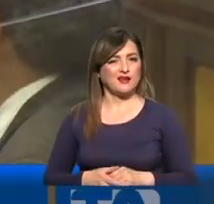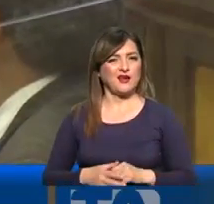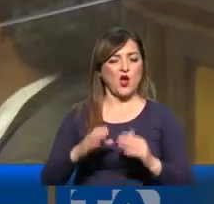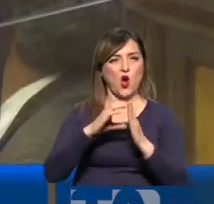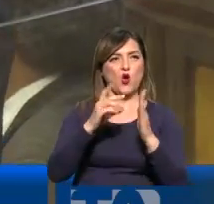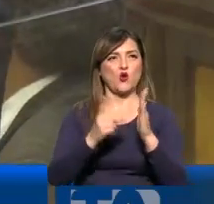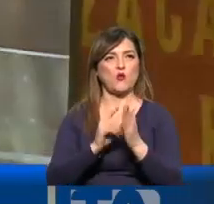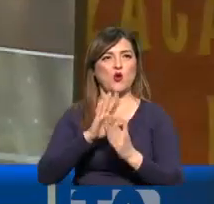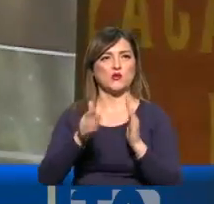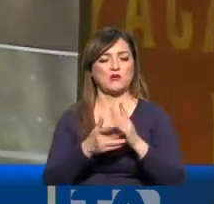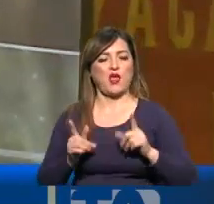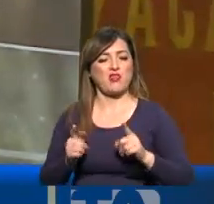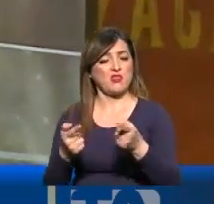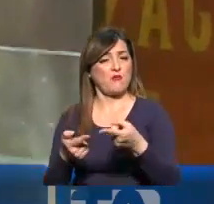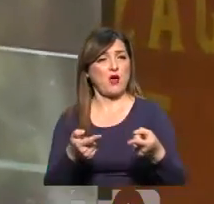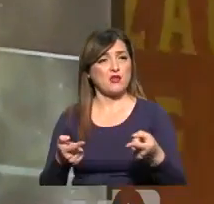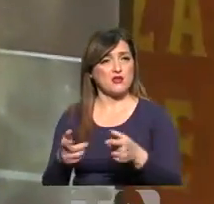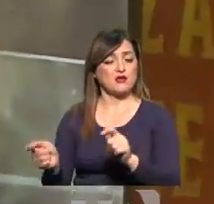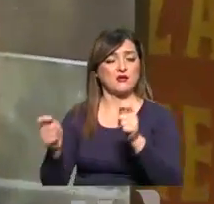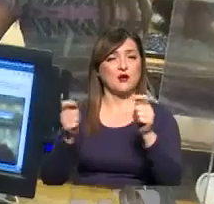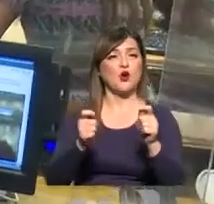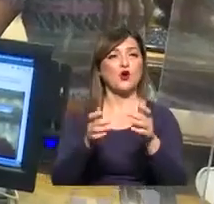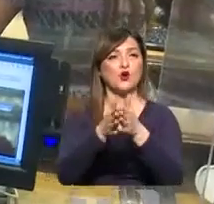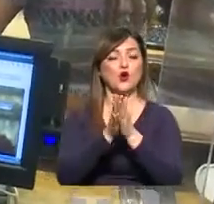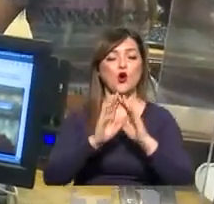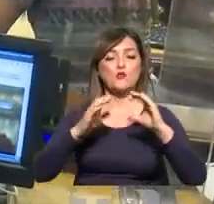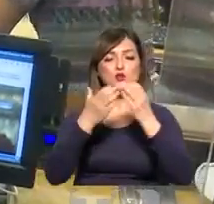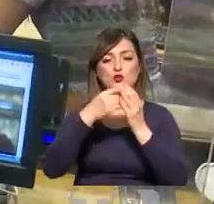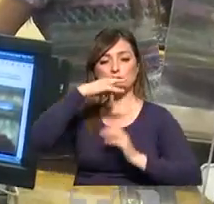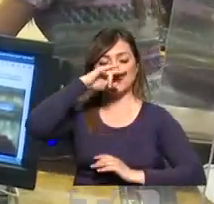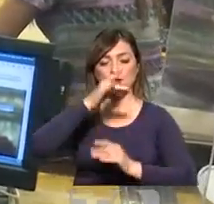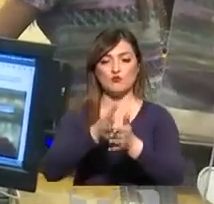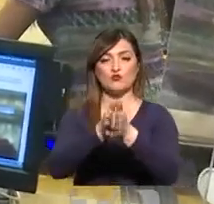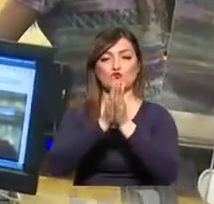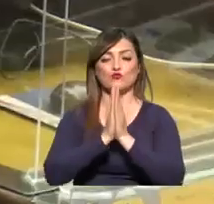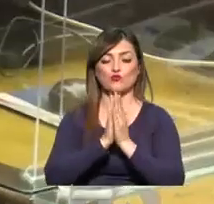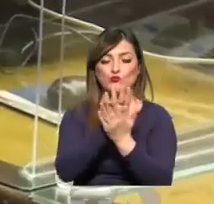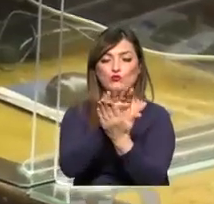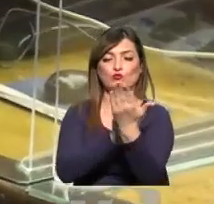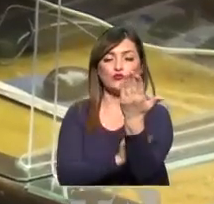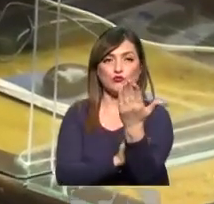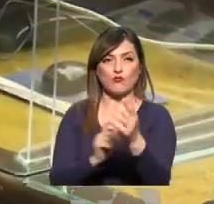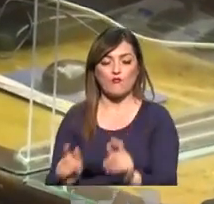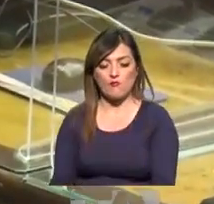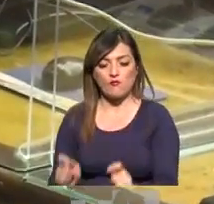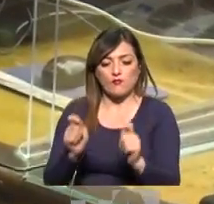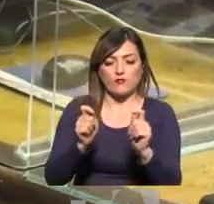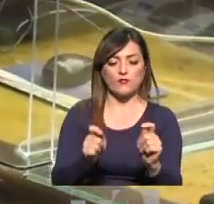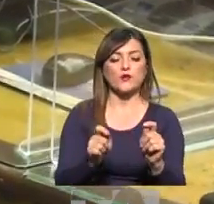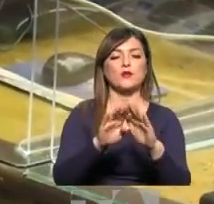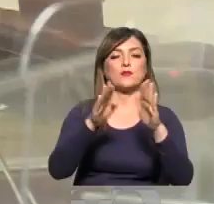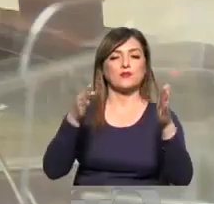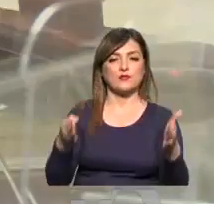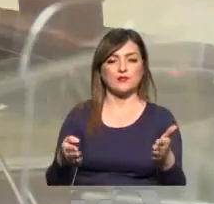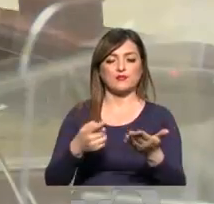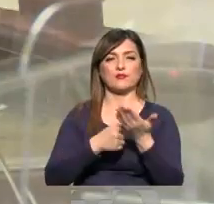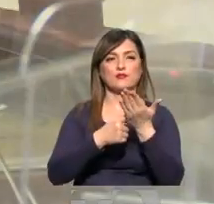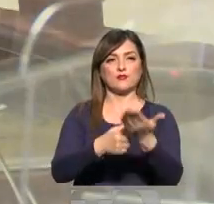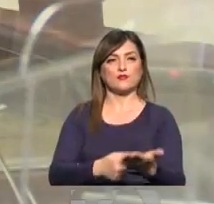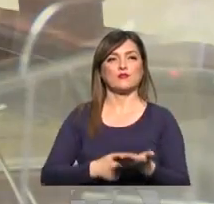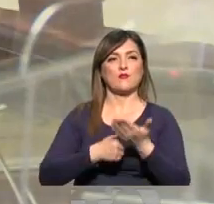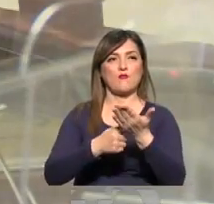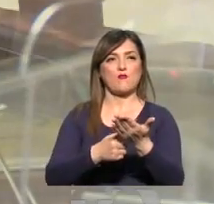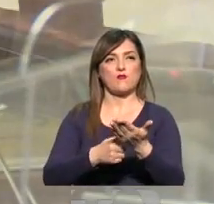código nuevamente a un debate. La petición de la Comisión de la Niñez al Pleno fue que el proyecto regrese a esta mesa legislativa con el